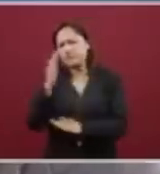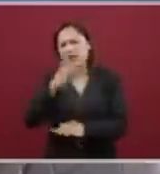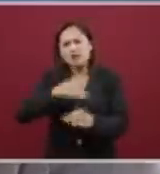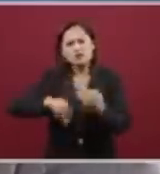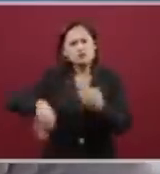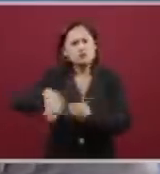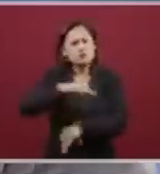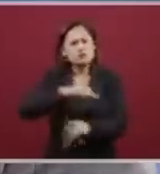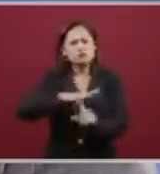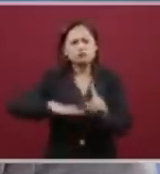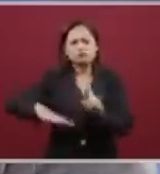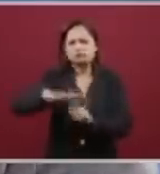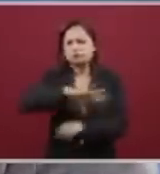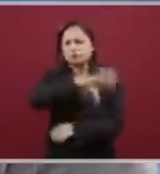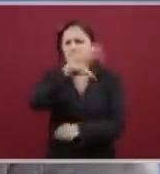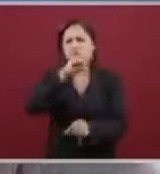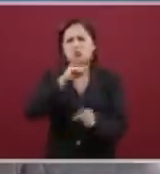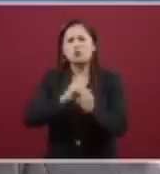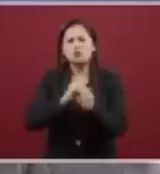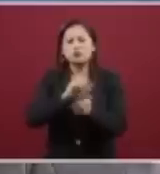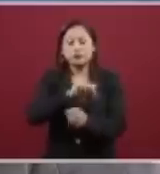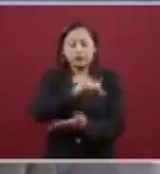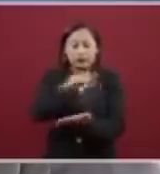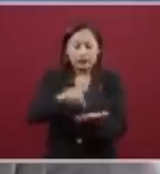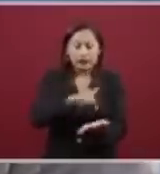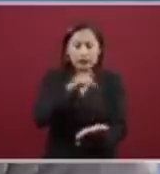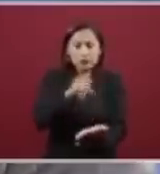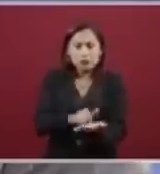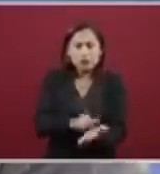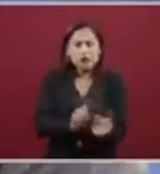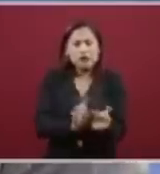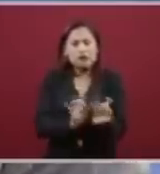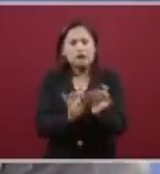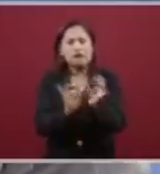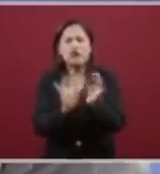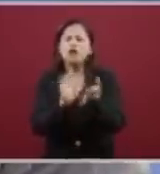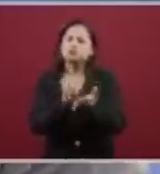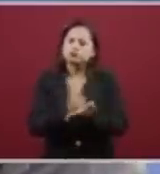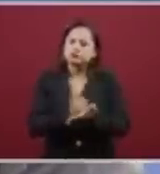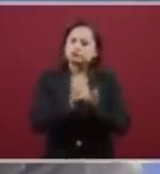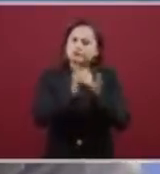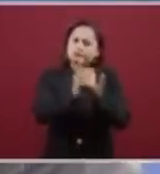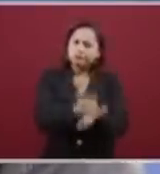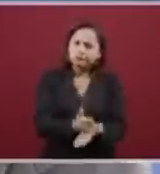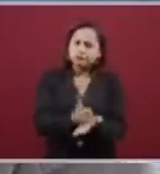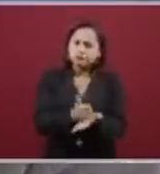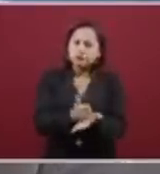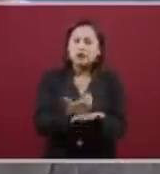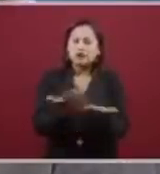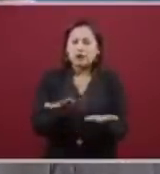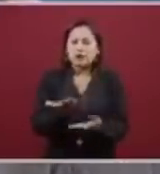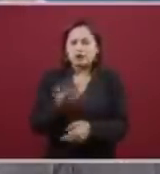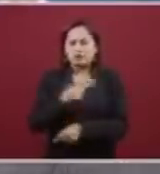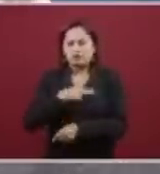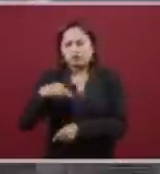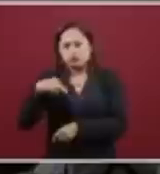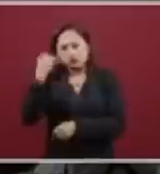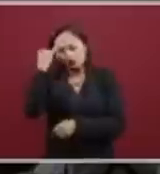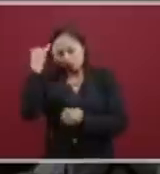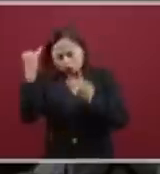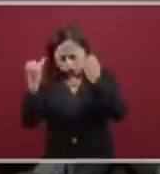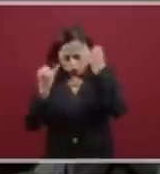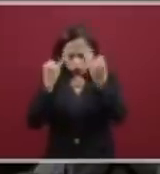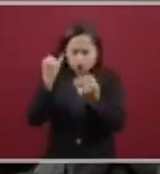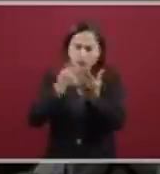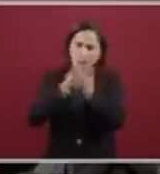los retos que presenta la zona como una una estrategia para generar un proyecto de diseño que nos permita llevar a